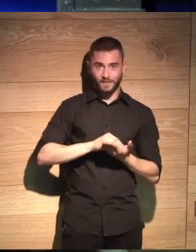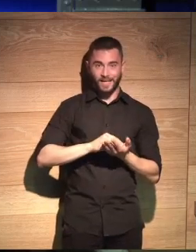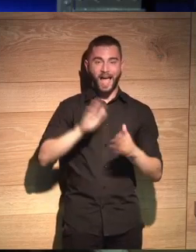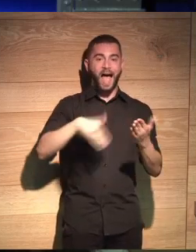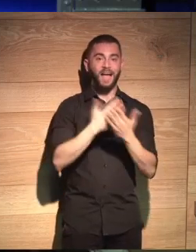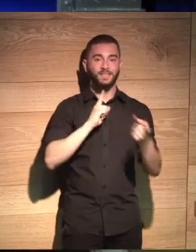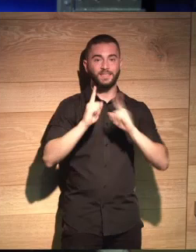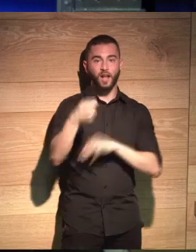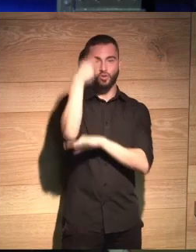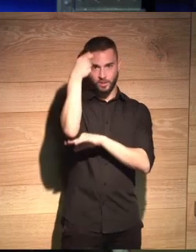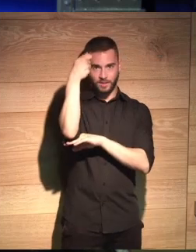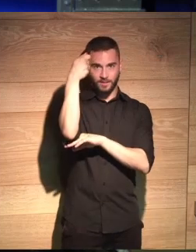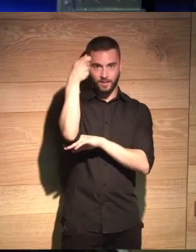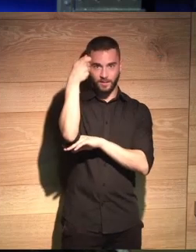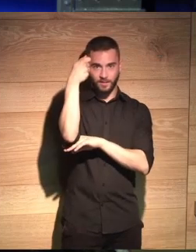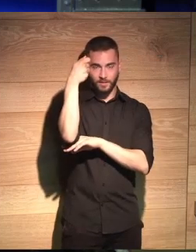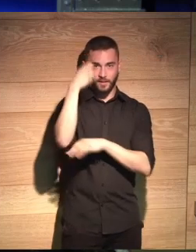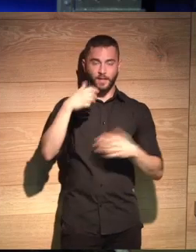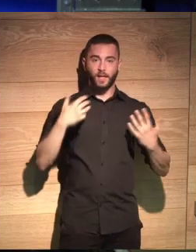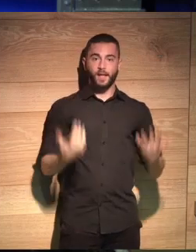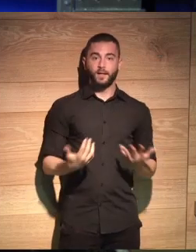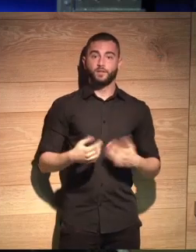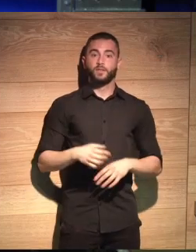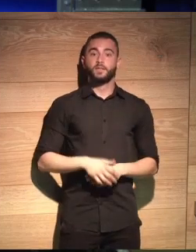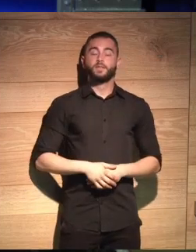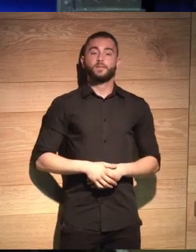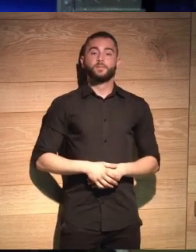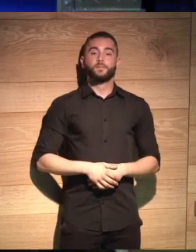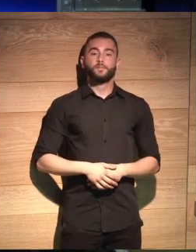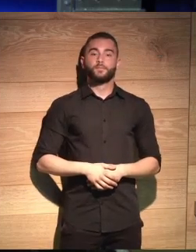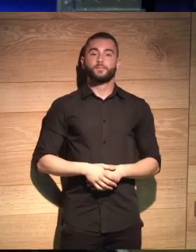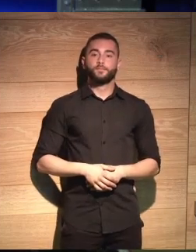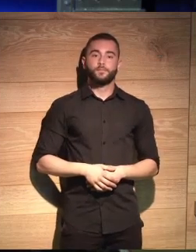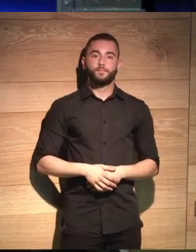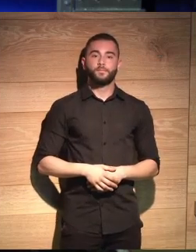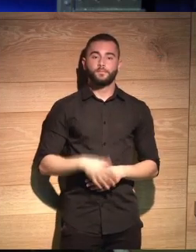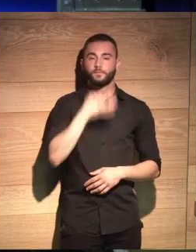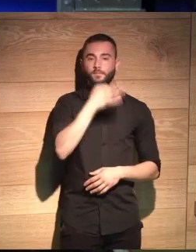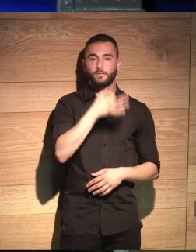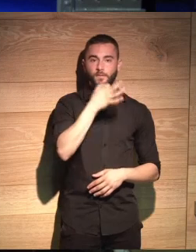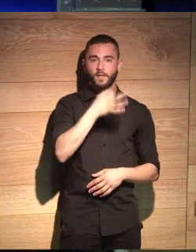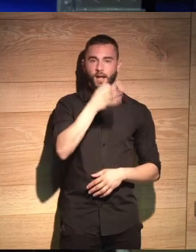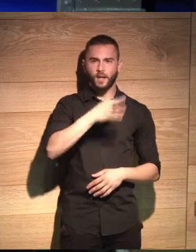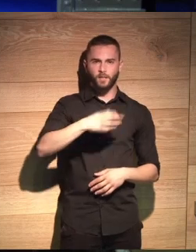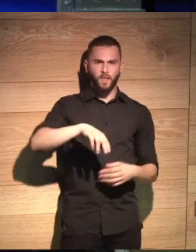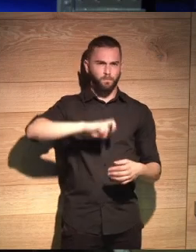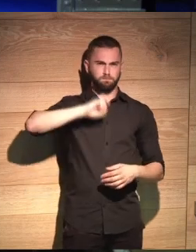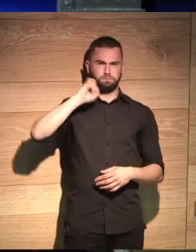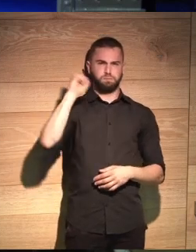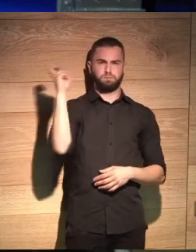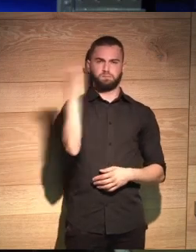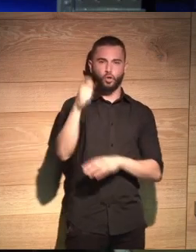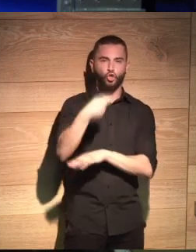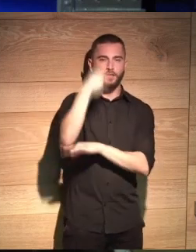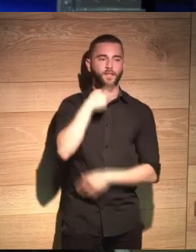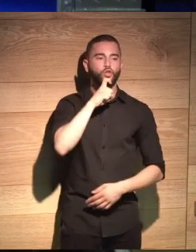diálogo, ¿no? Esa intertextualidad. ¿Cómo se llega a concebir esa narrativa polifónica?